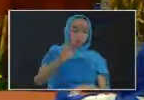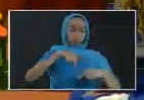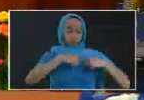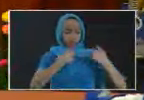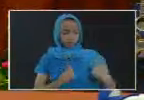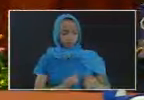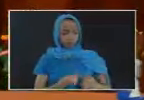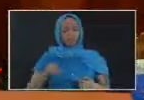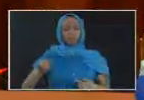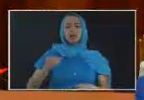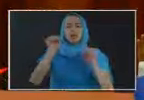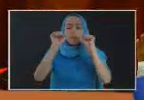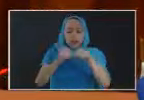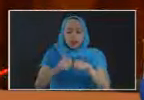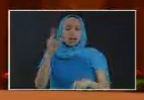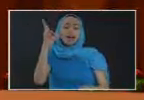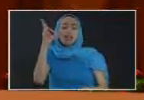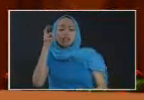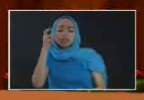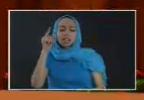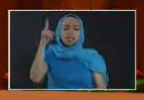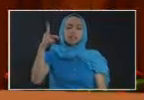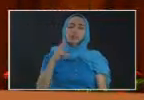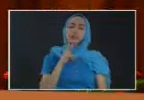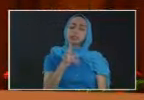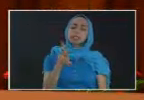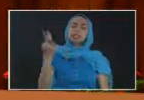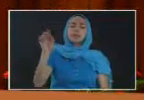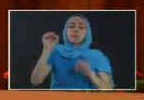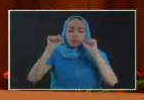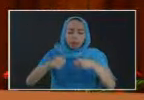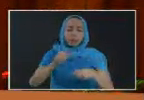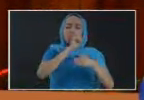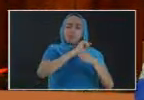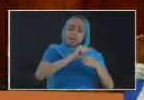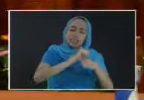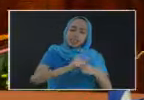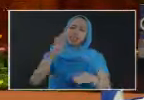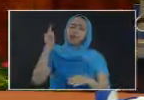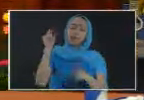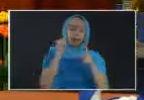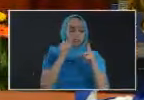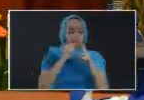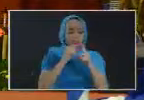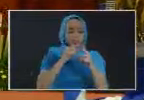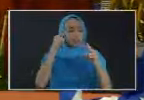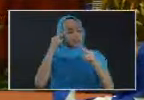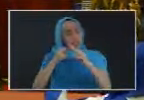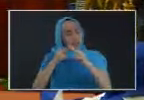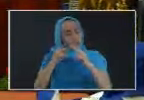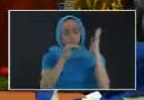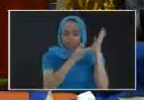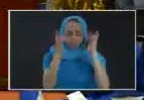ser sensibles a tu voz y que podamos poner en práctica tu palabra, Señor. En el nombre de